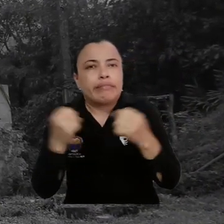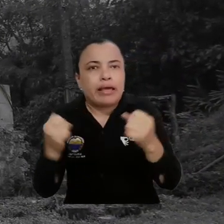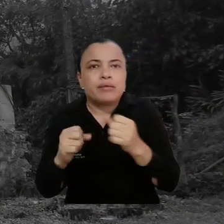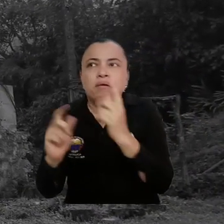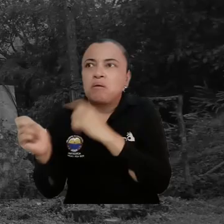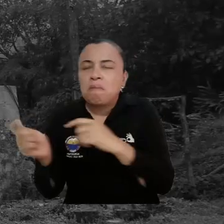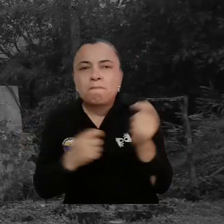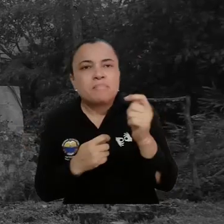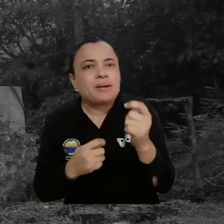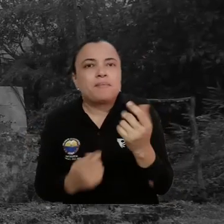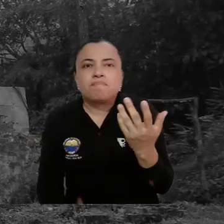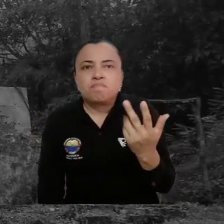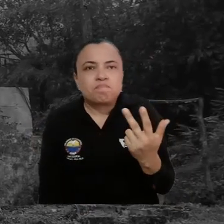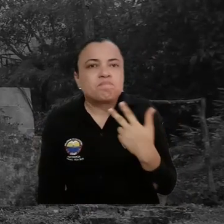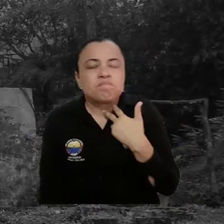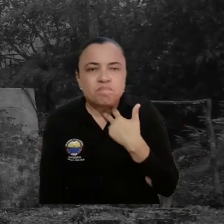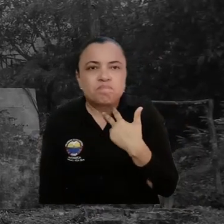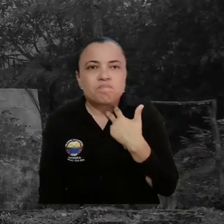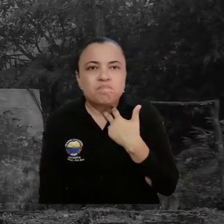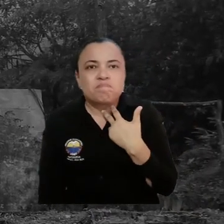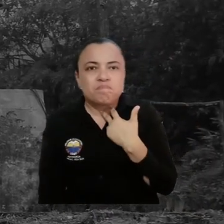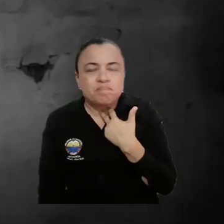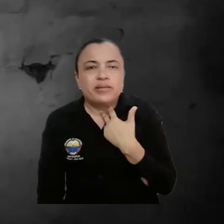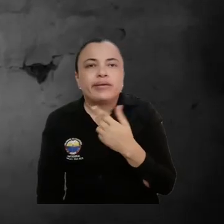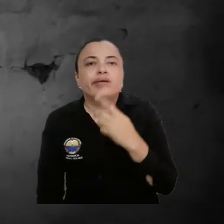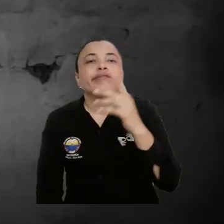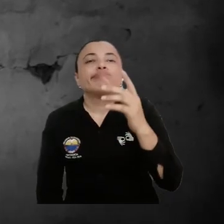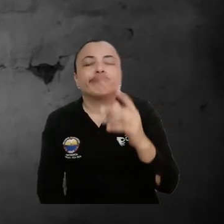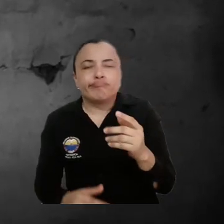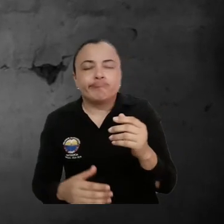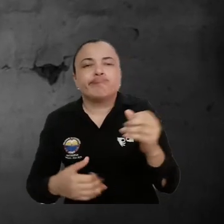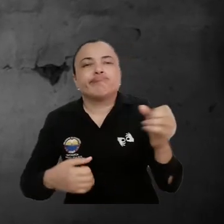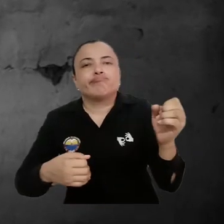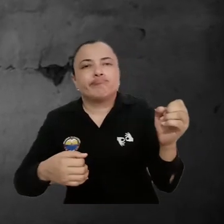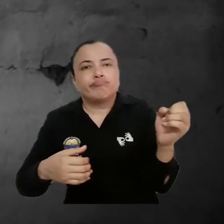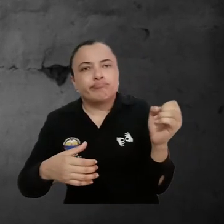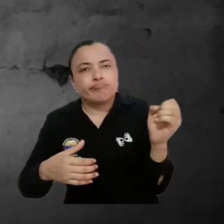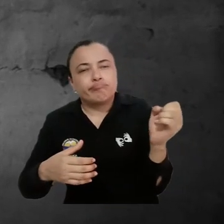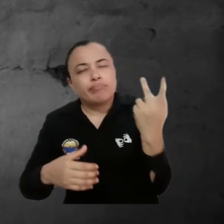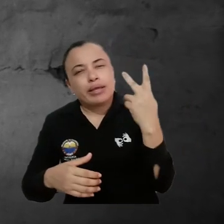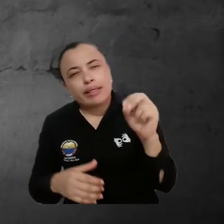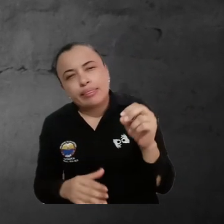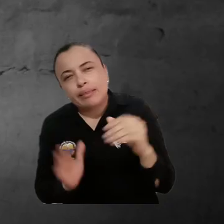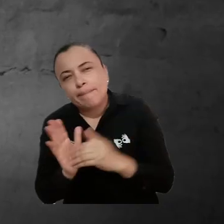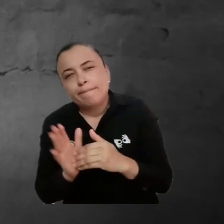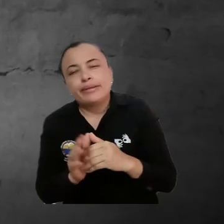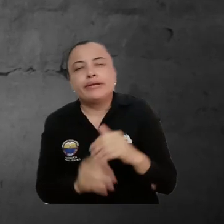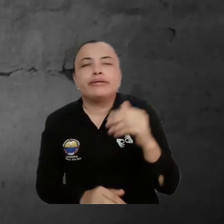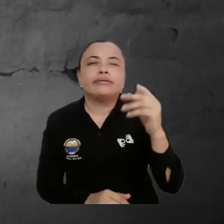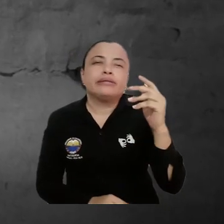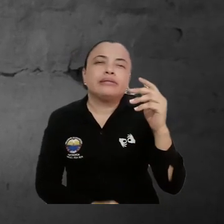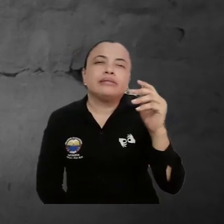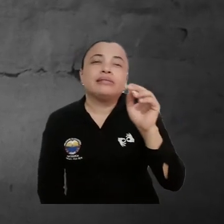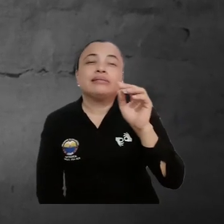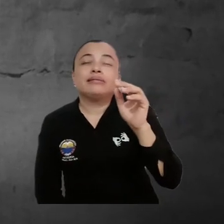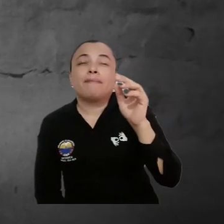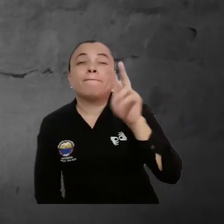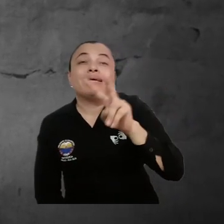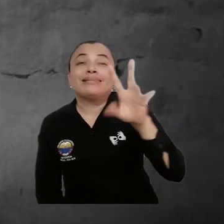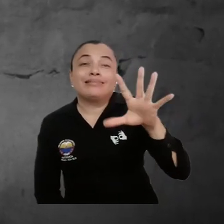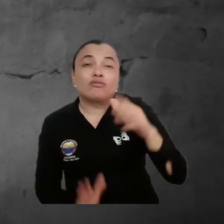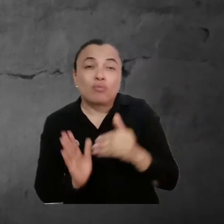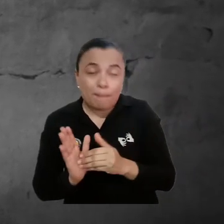llegó piedra allá. Como había una cosecha que estaban entrando 20.000, 25.000 kilos de café en